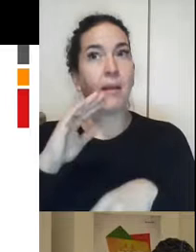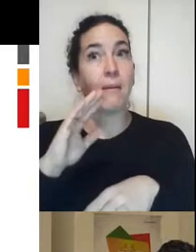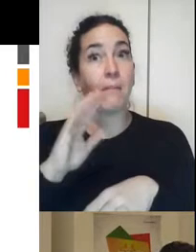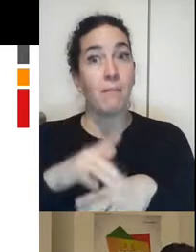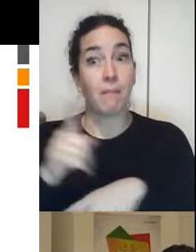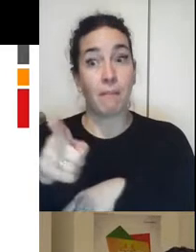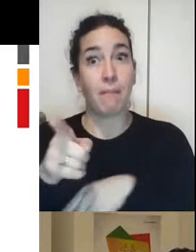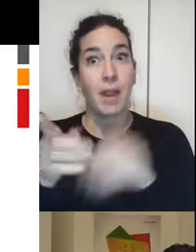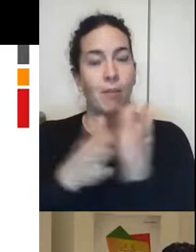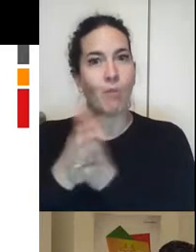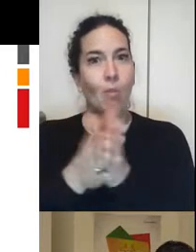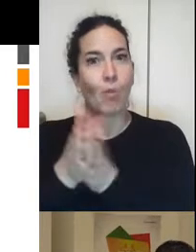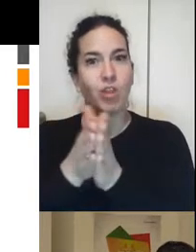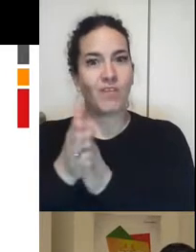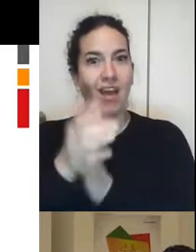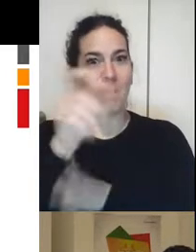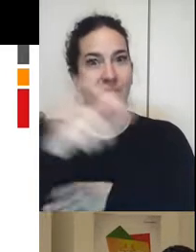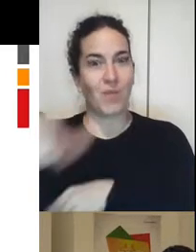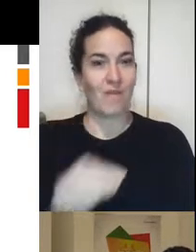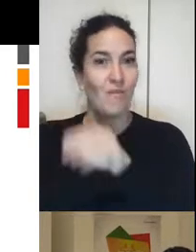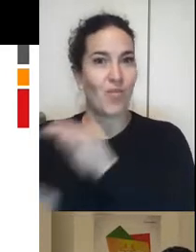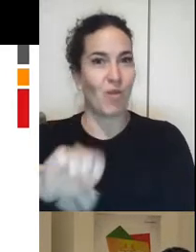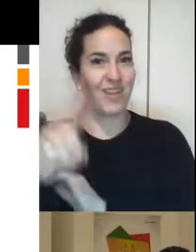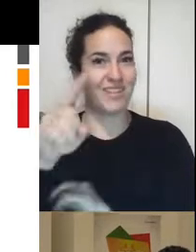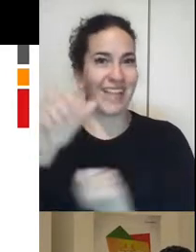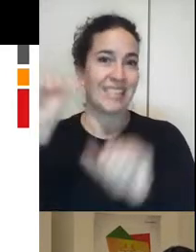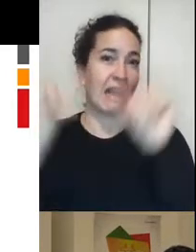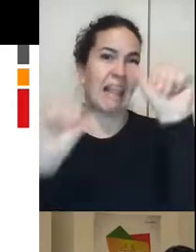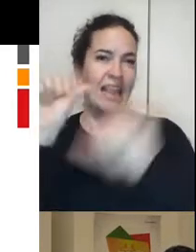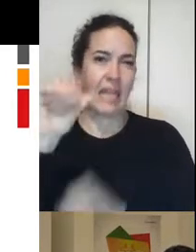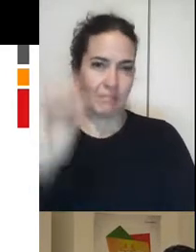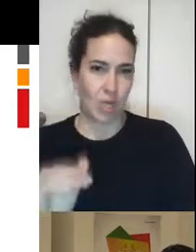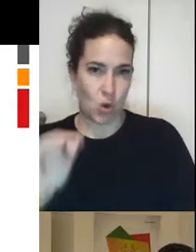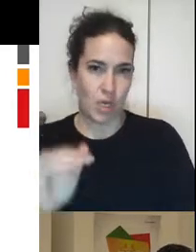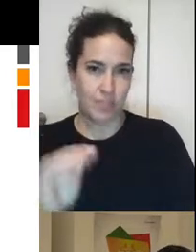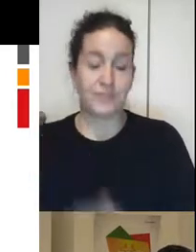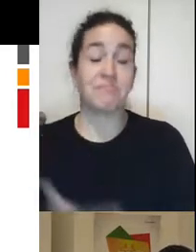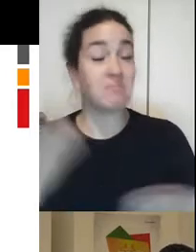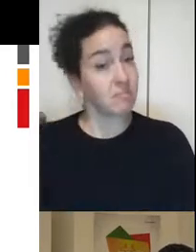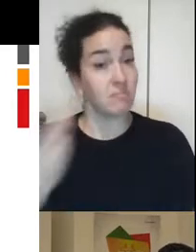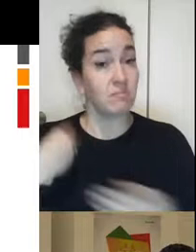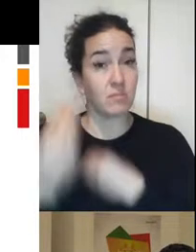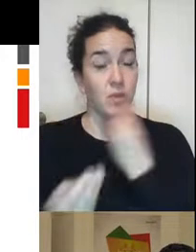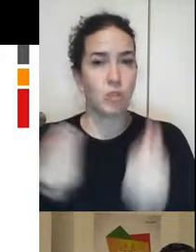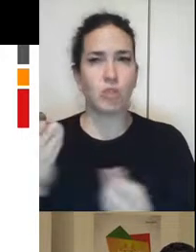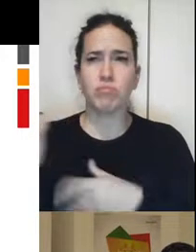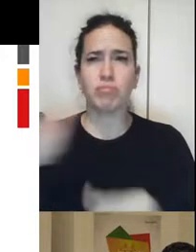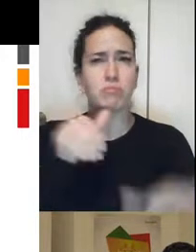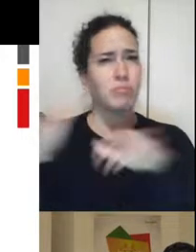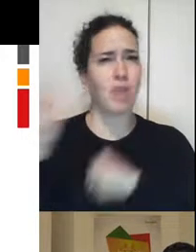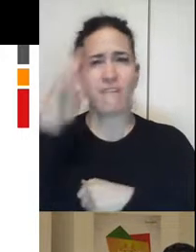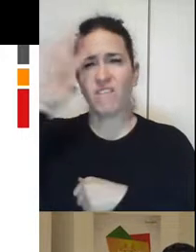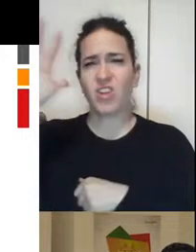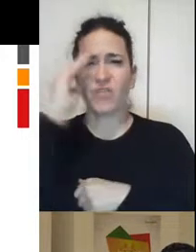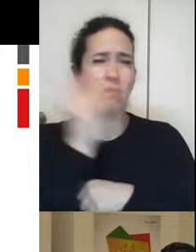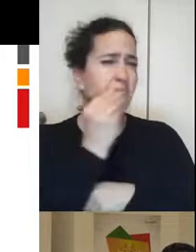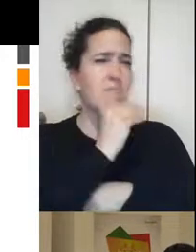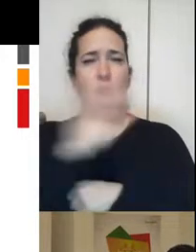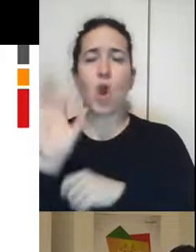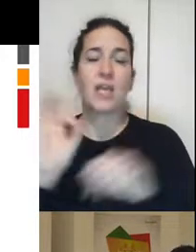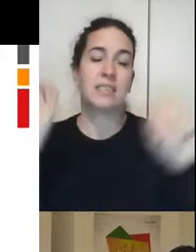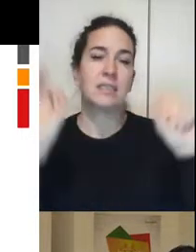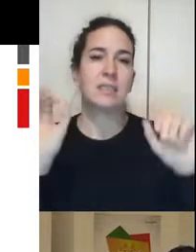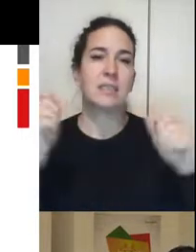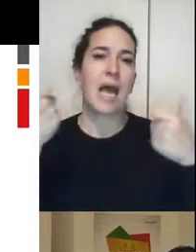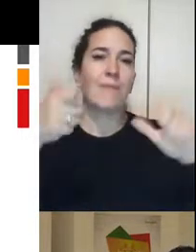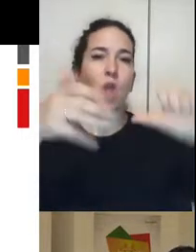esos jugadores de esas ligas menores. Pues hicimos esto, convocamos a los mejores filósofos en el ámbito hispanoamericano,